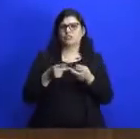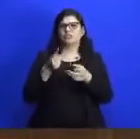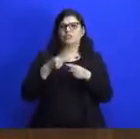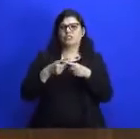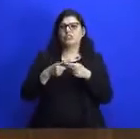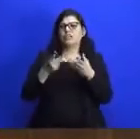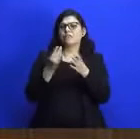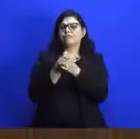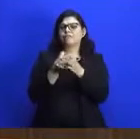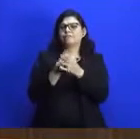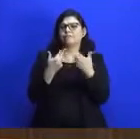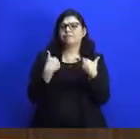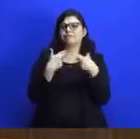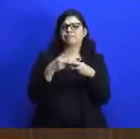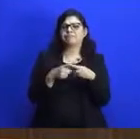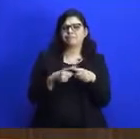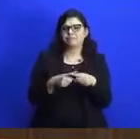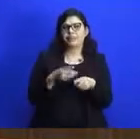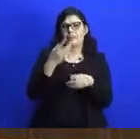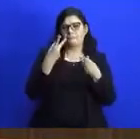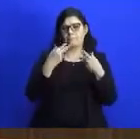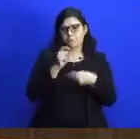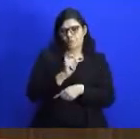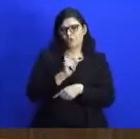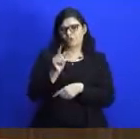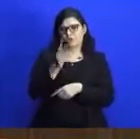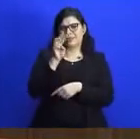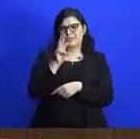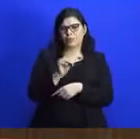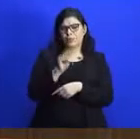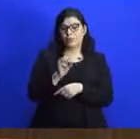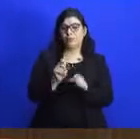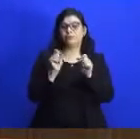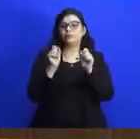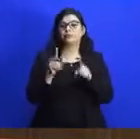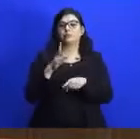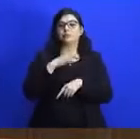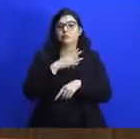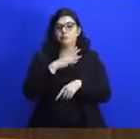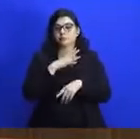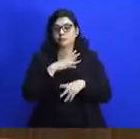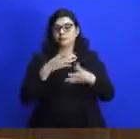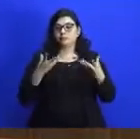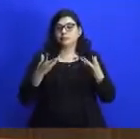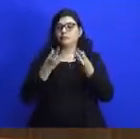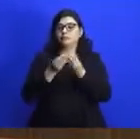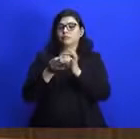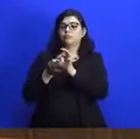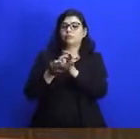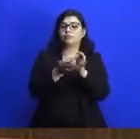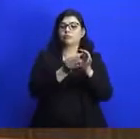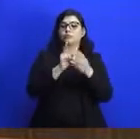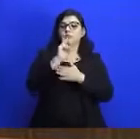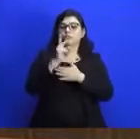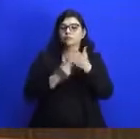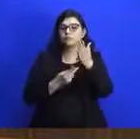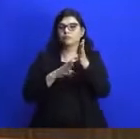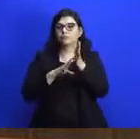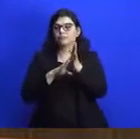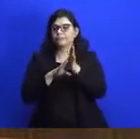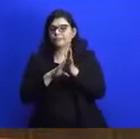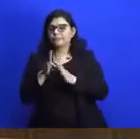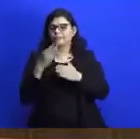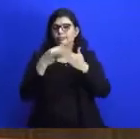Walmart. También cuentan con la asesoría de los compradores por el que fueron adoptados, y en conjunto establecen este plan de crecimiento y ventas